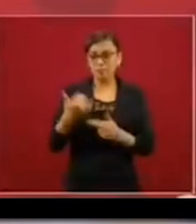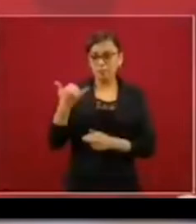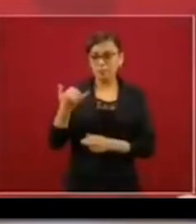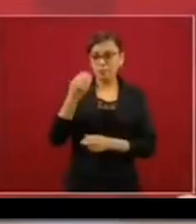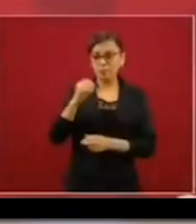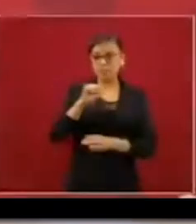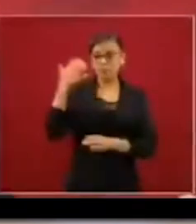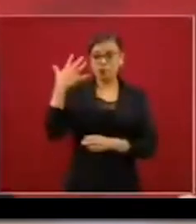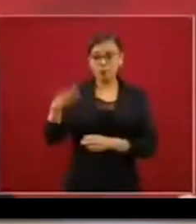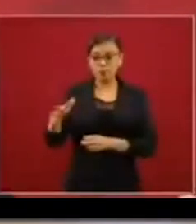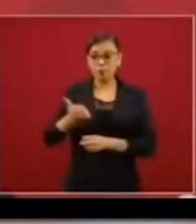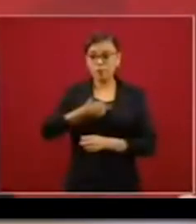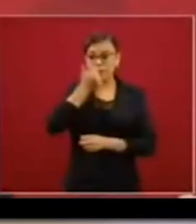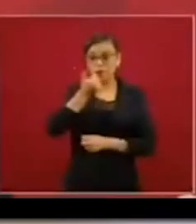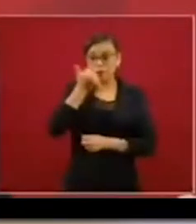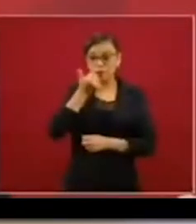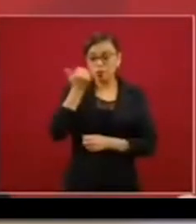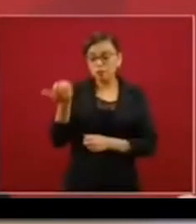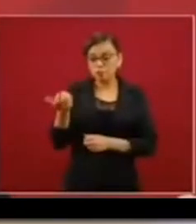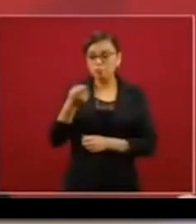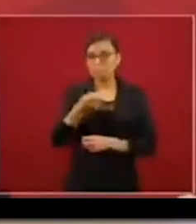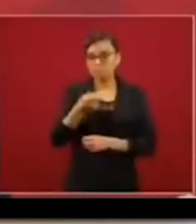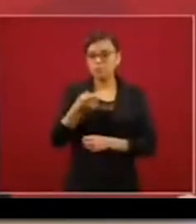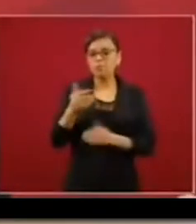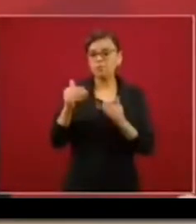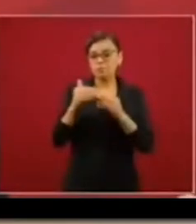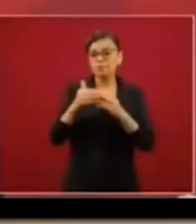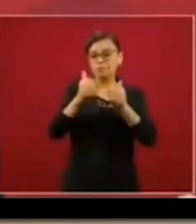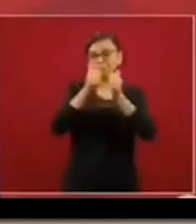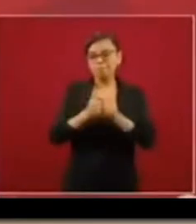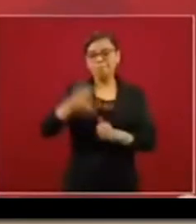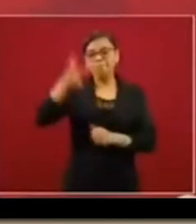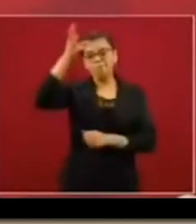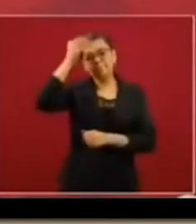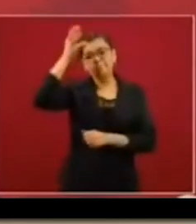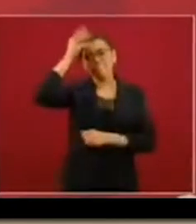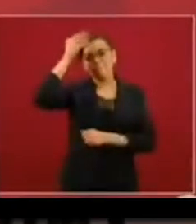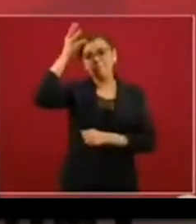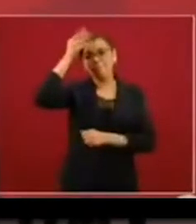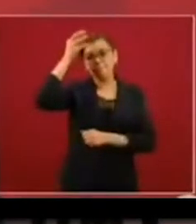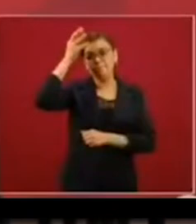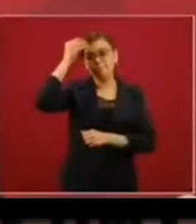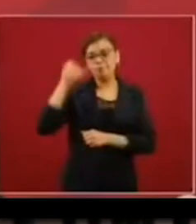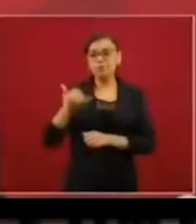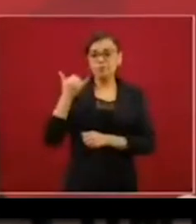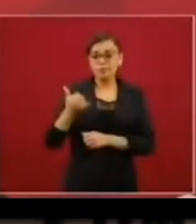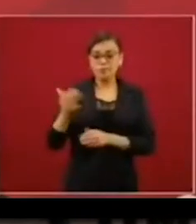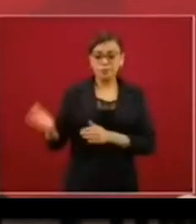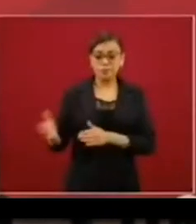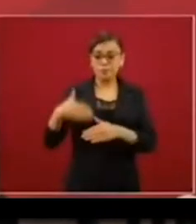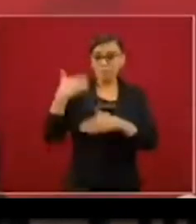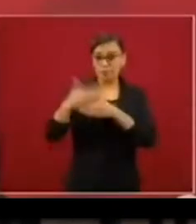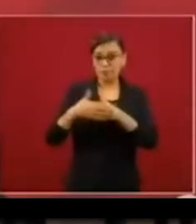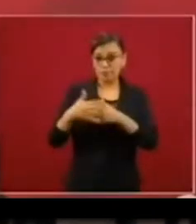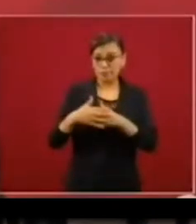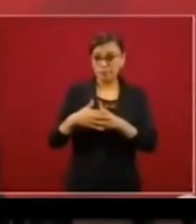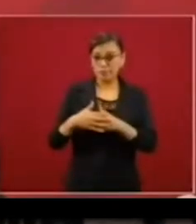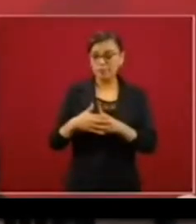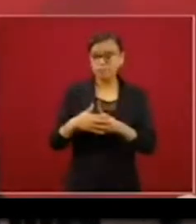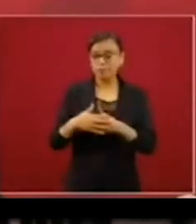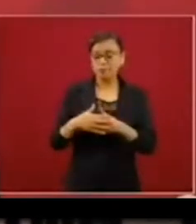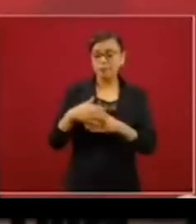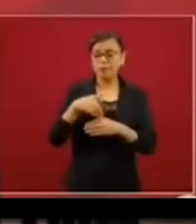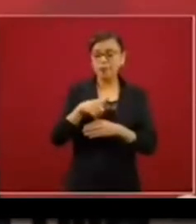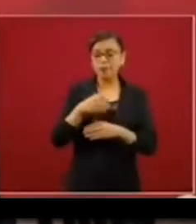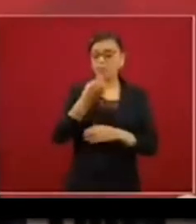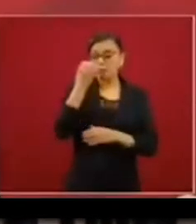manera que se está trabajando en casa. Y además el ciclo escolar 19-20 está asegurado, como lo hemos